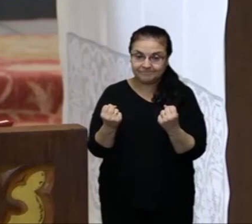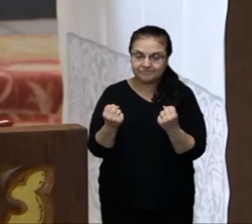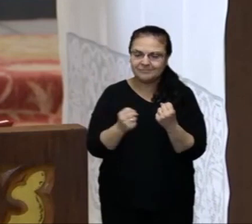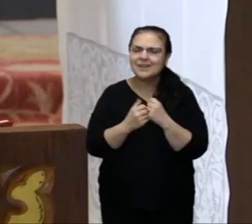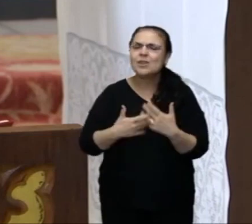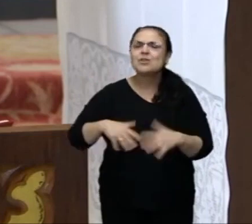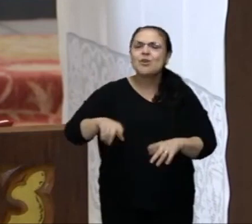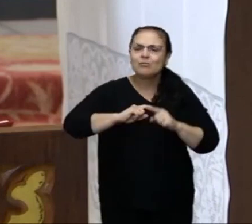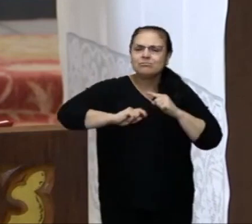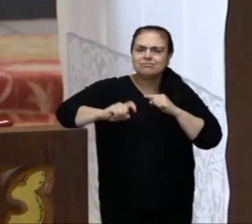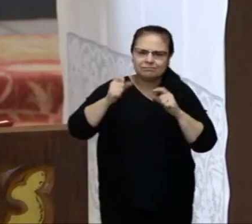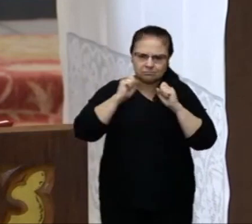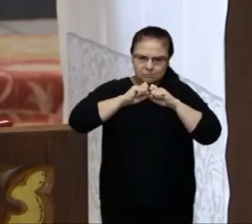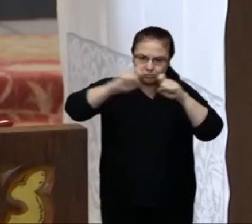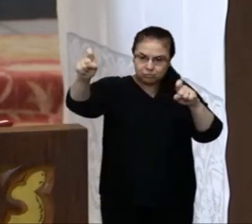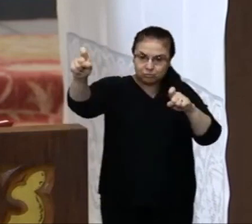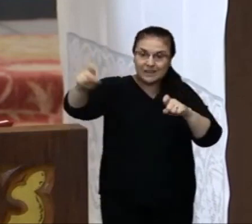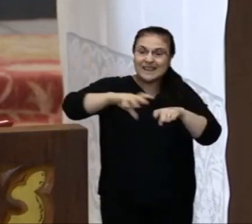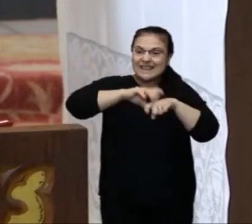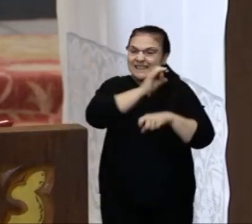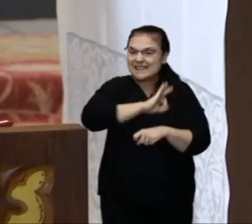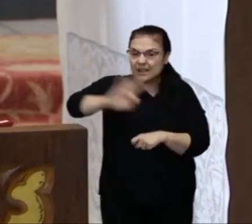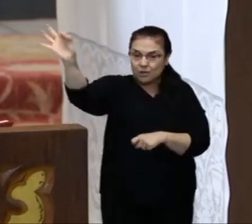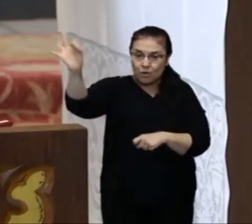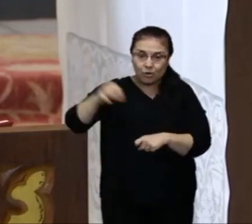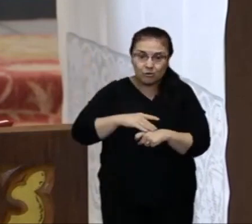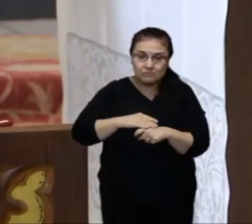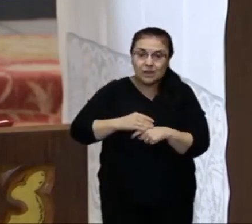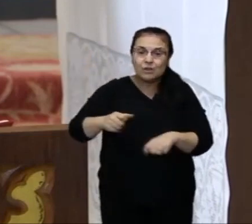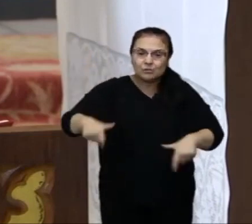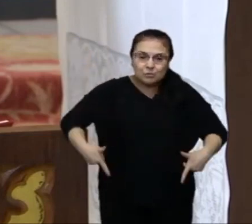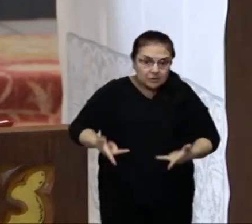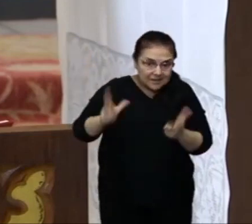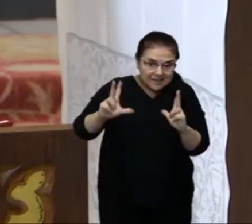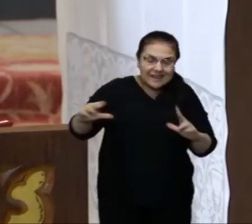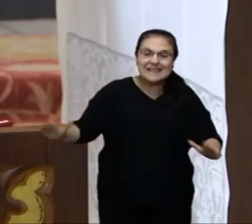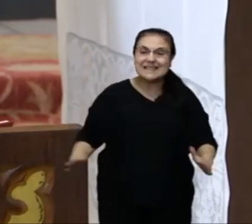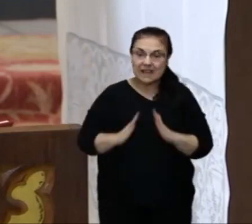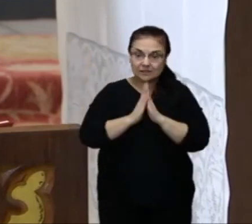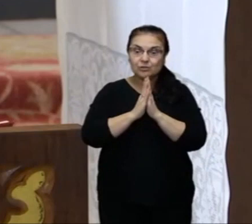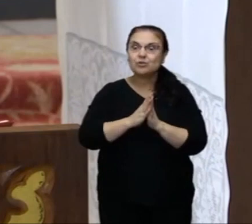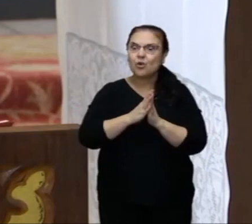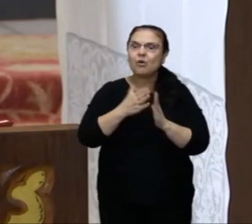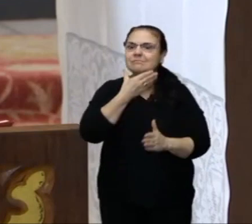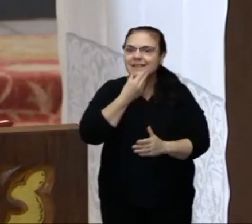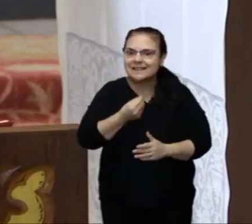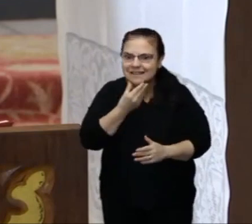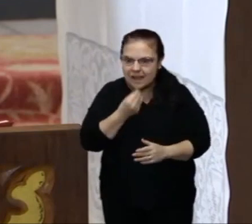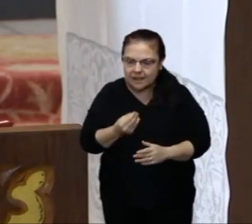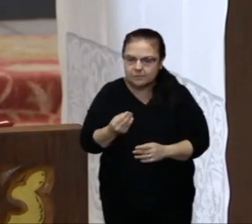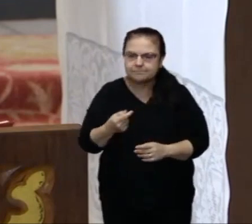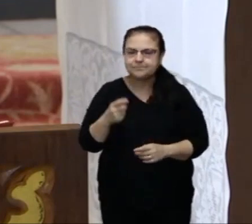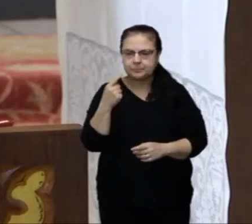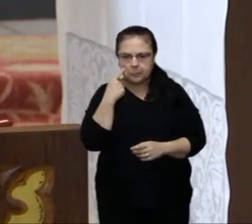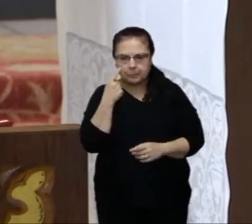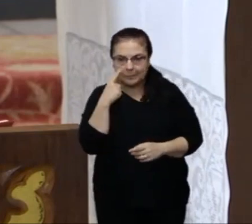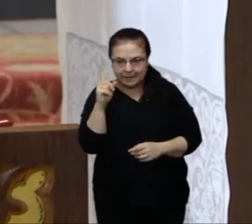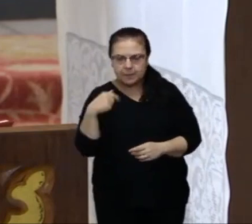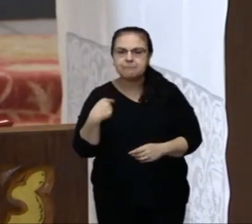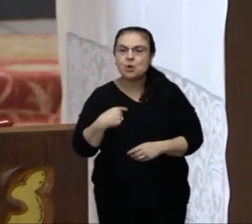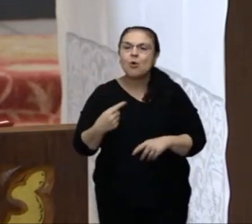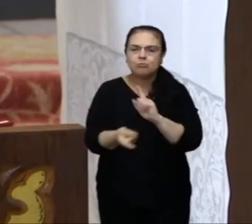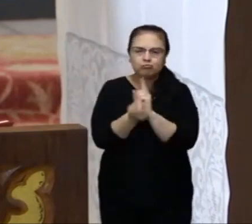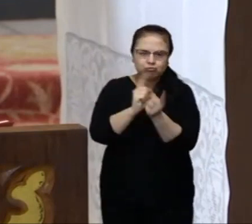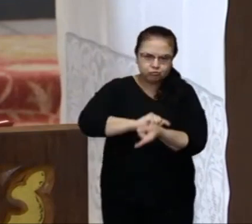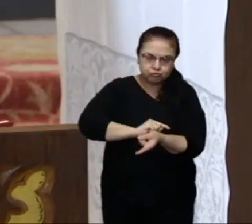Oráculo del Señor, tu libertador es el Santo de Israel. Mira, te convierto en